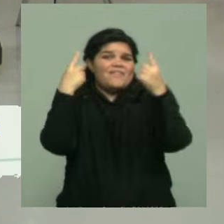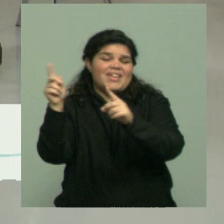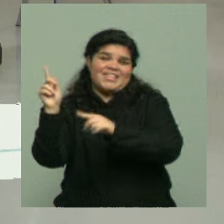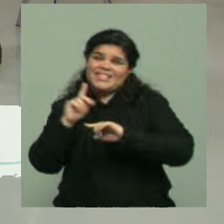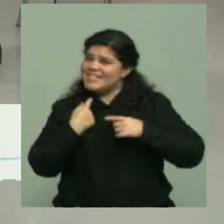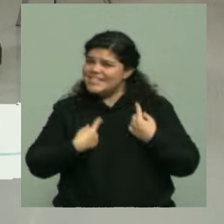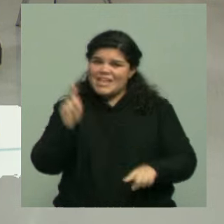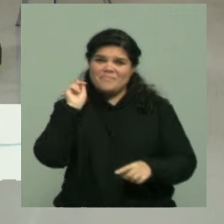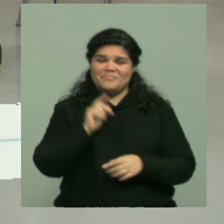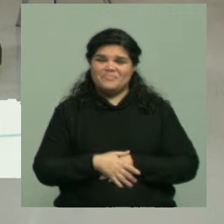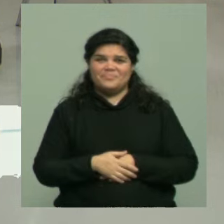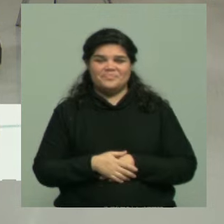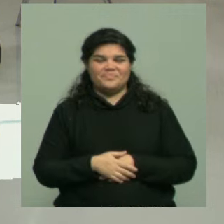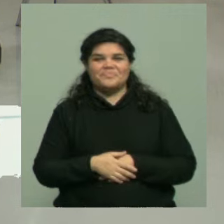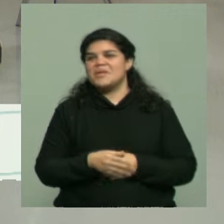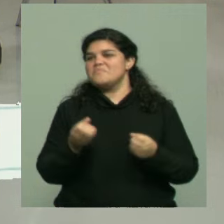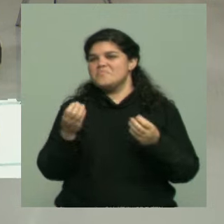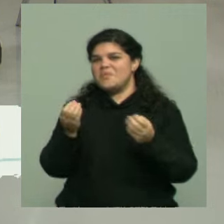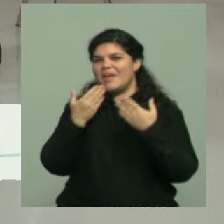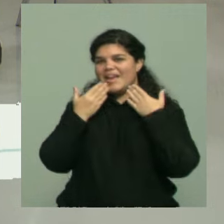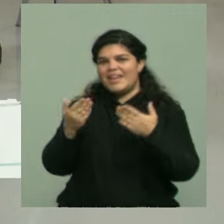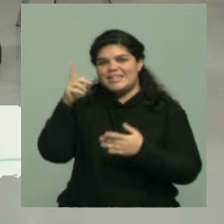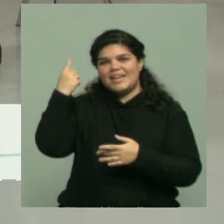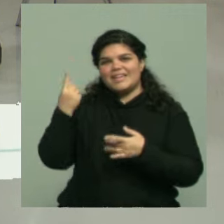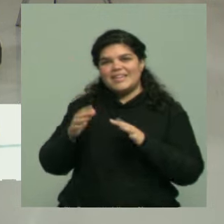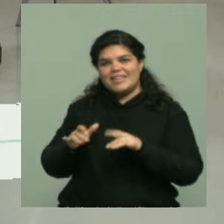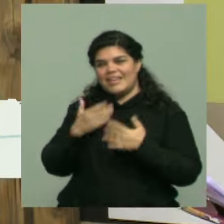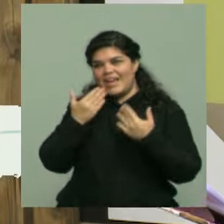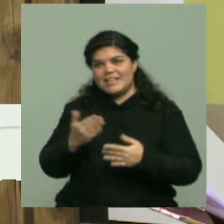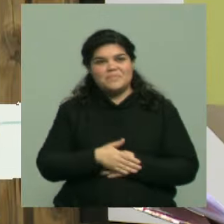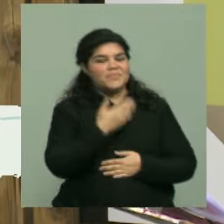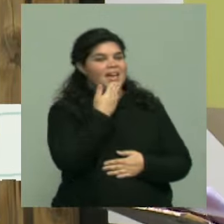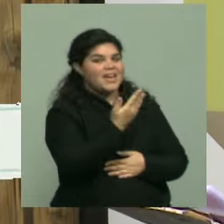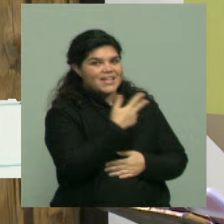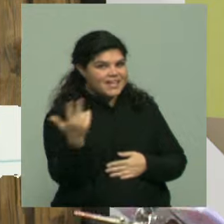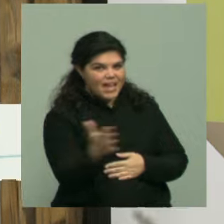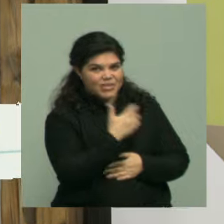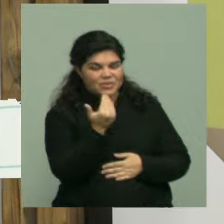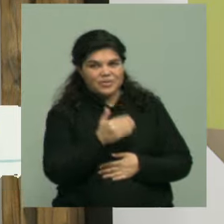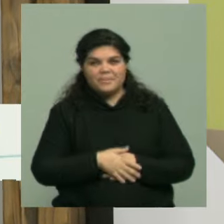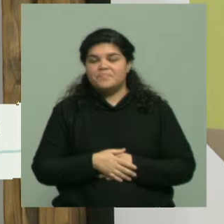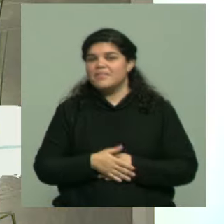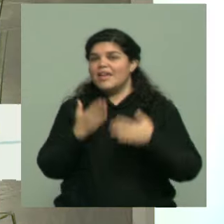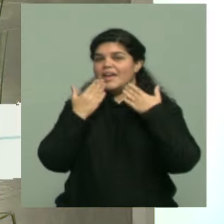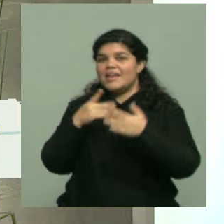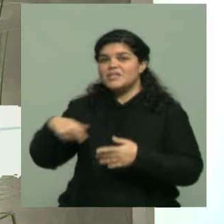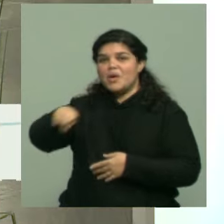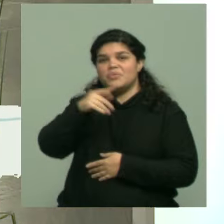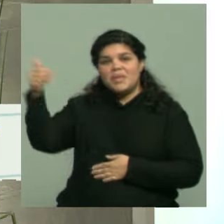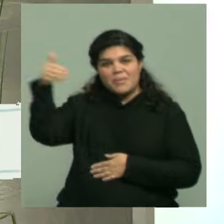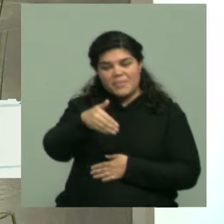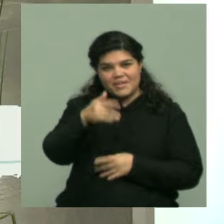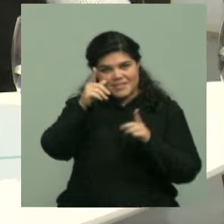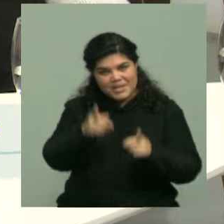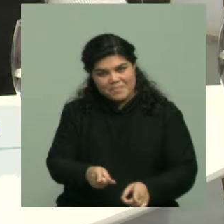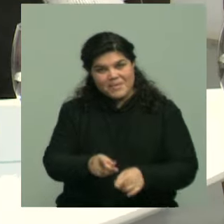Interrumpir. Además. Bueno, Cristina, sean con nosotros. Gracias. Muchas gracias. Gracias a ustedes. Y gracias a ustedes por venir, chicas.